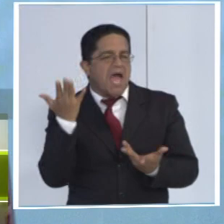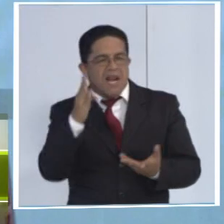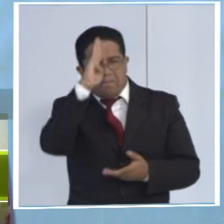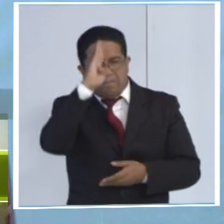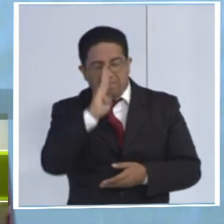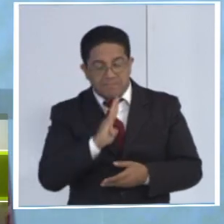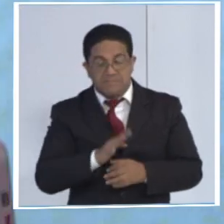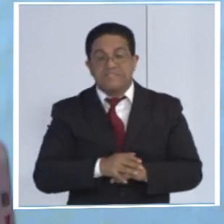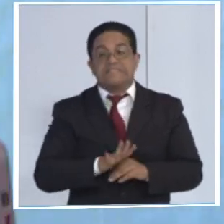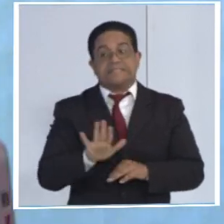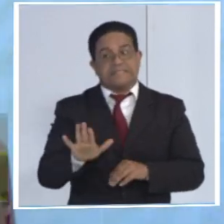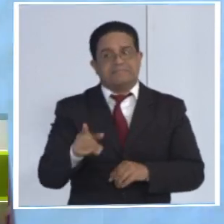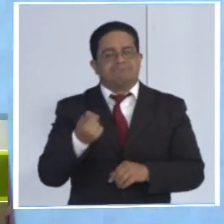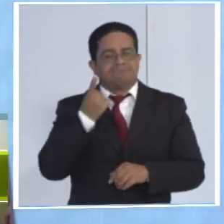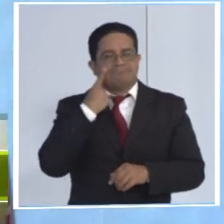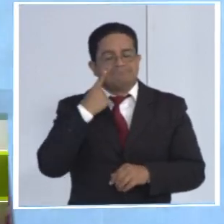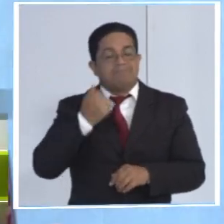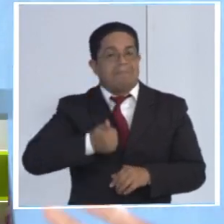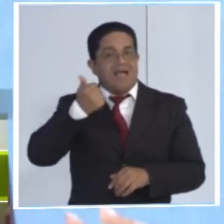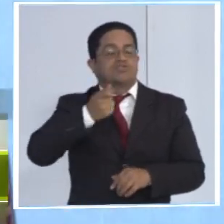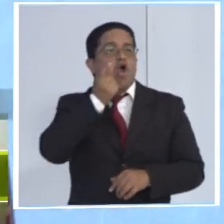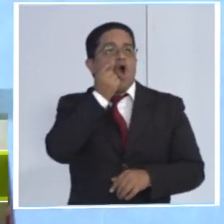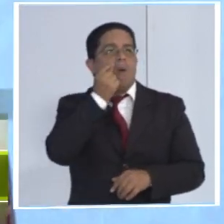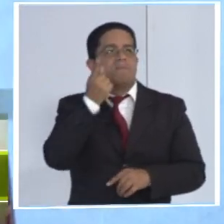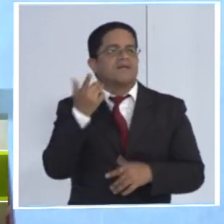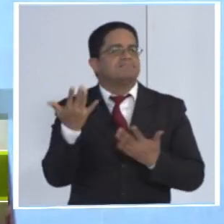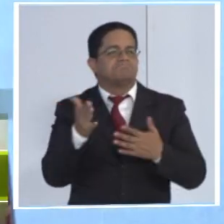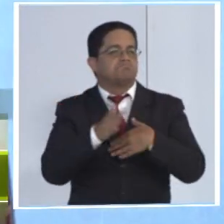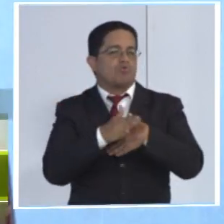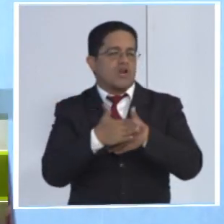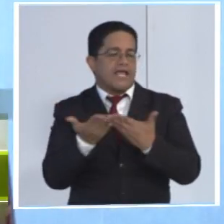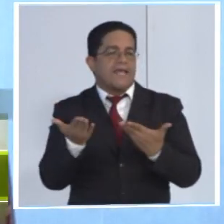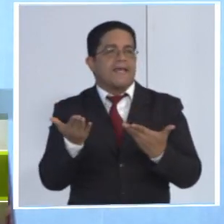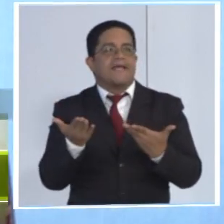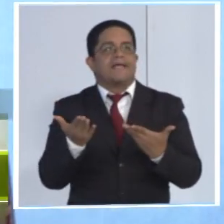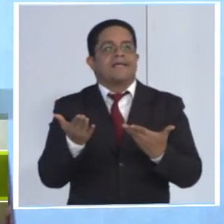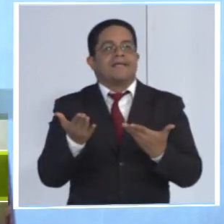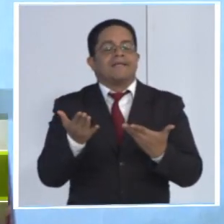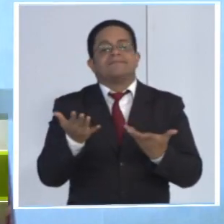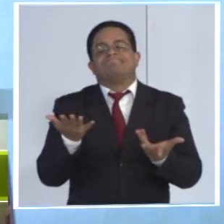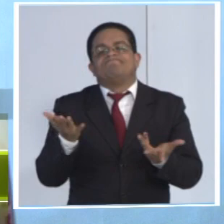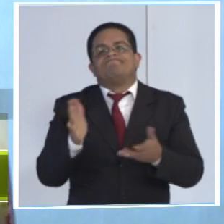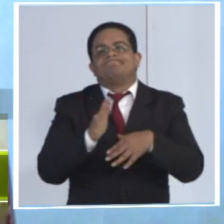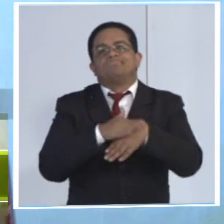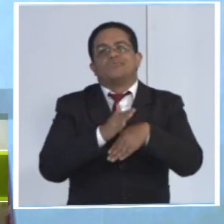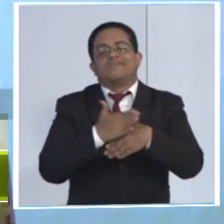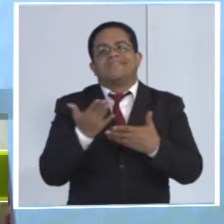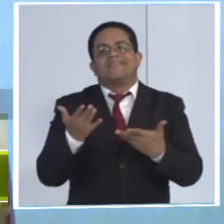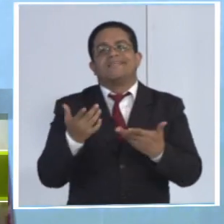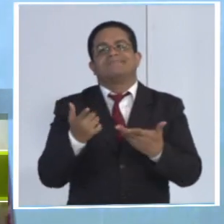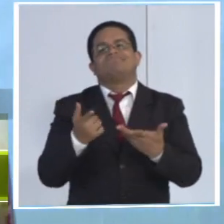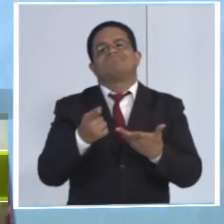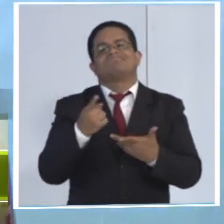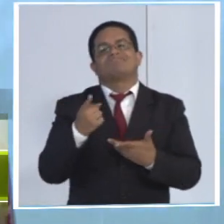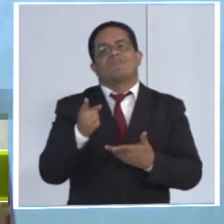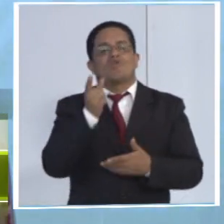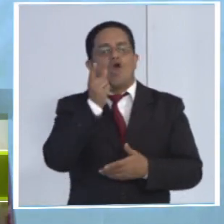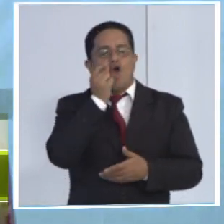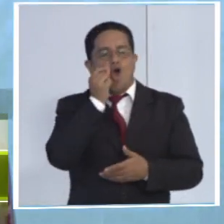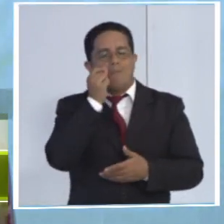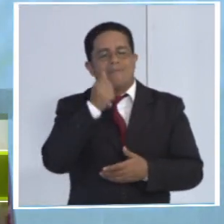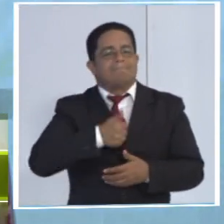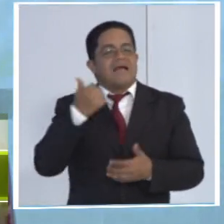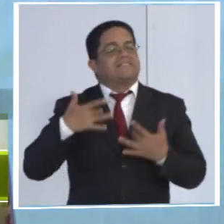Realmente es más predominante en el sexo masculino por las enfermedades cerebrovasculares, ya sea en este caso cardíacas, pues